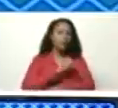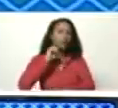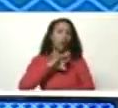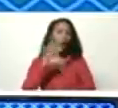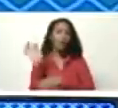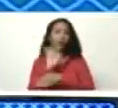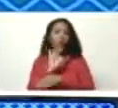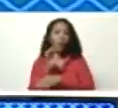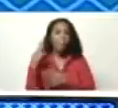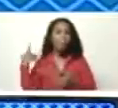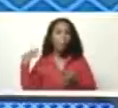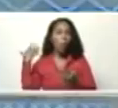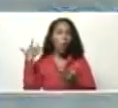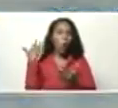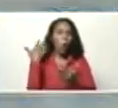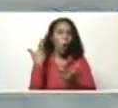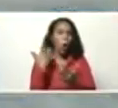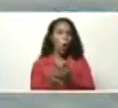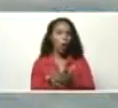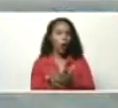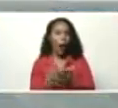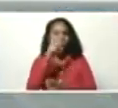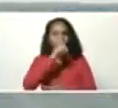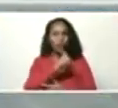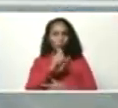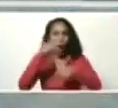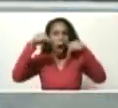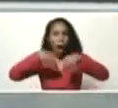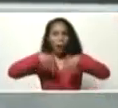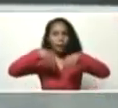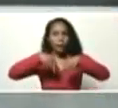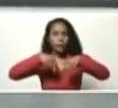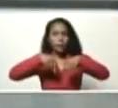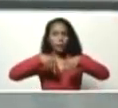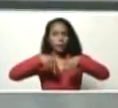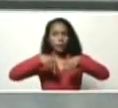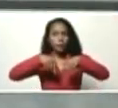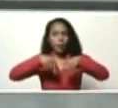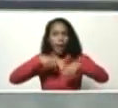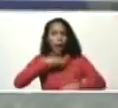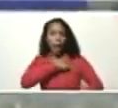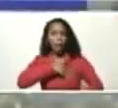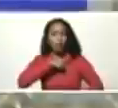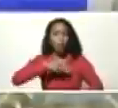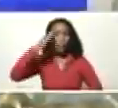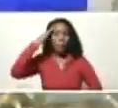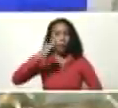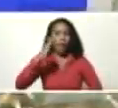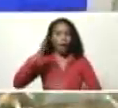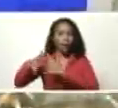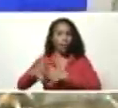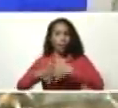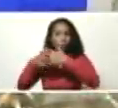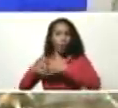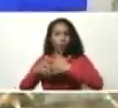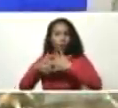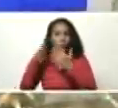funcionó durante décadas. Aquí, la misión militar